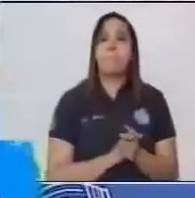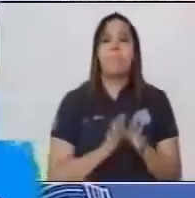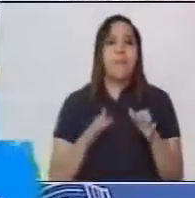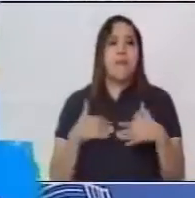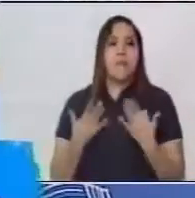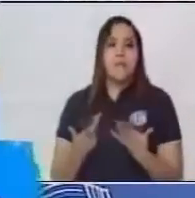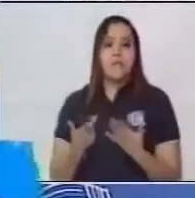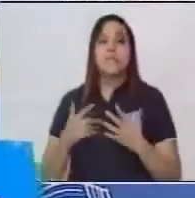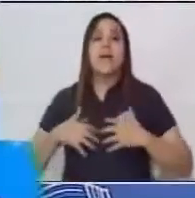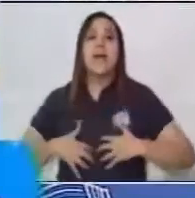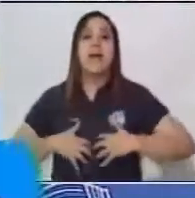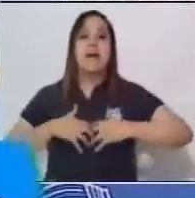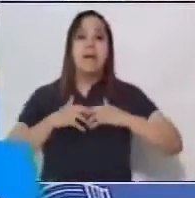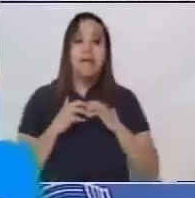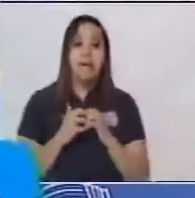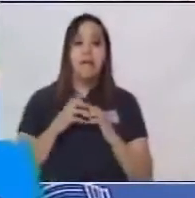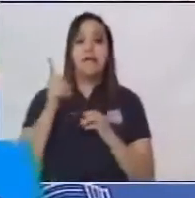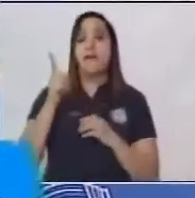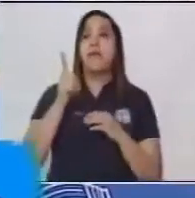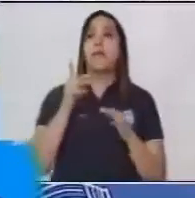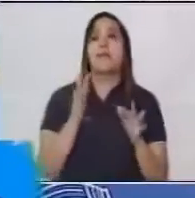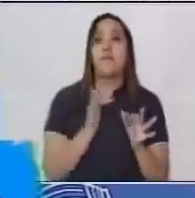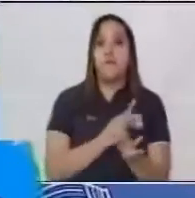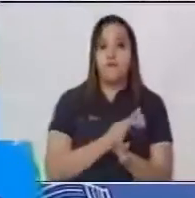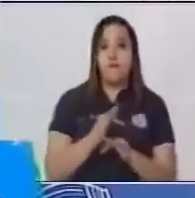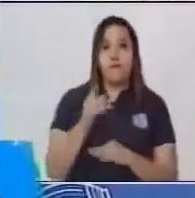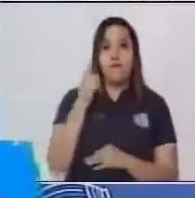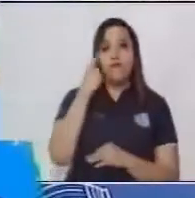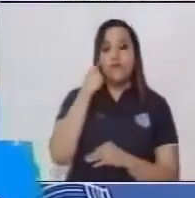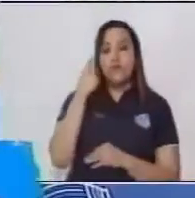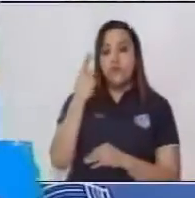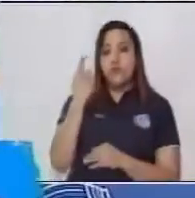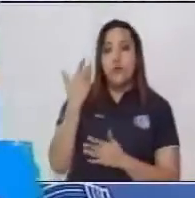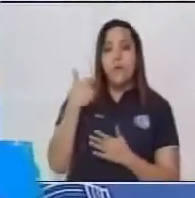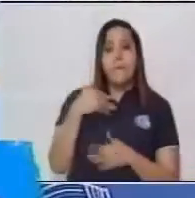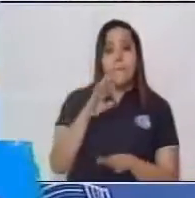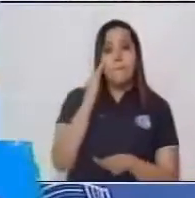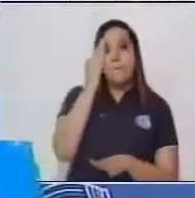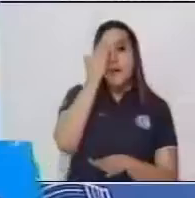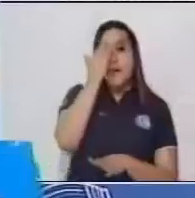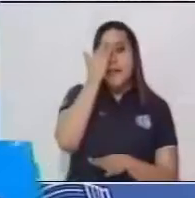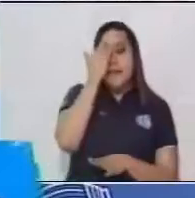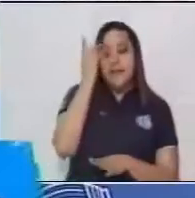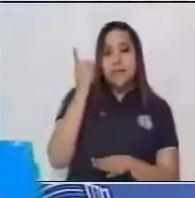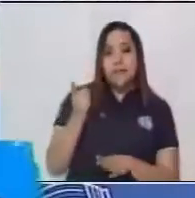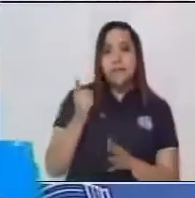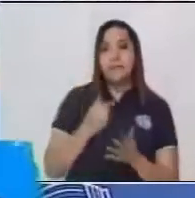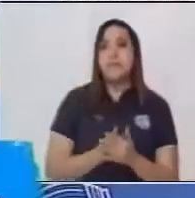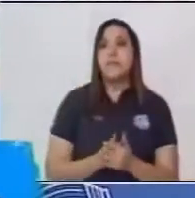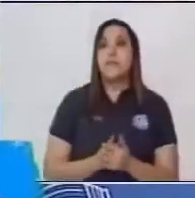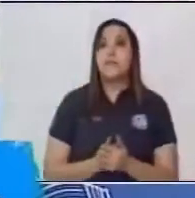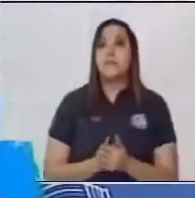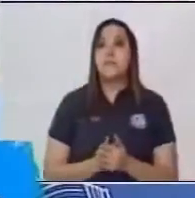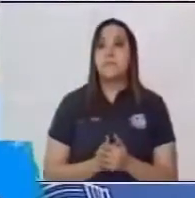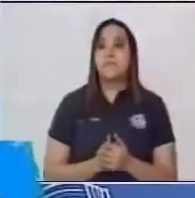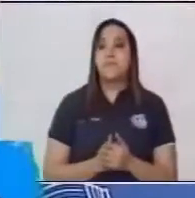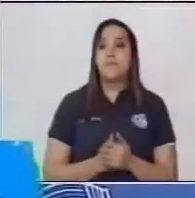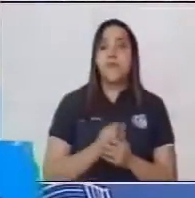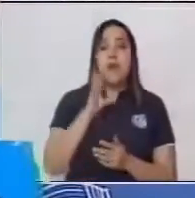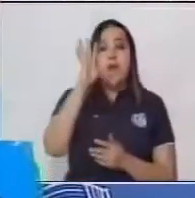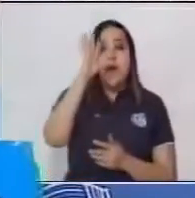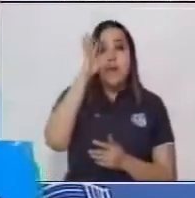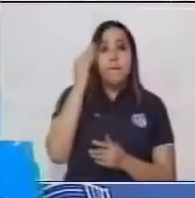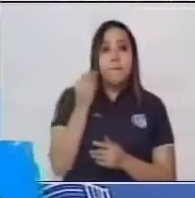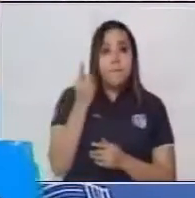Vamos a crear la función para tener un lenguaje matemático un poquito más amplio, porque